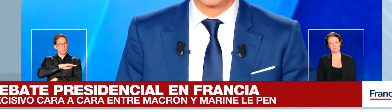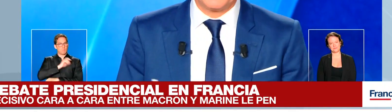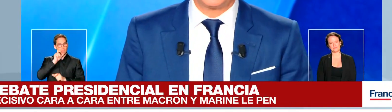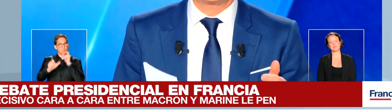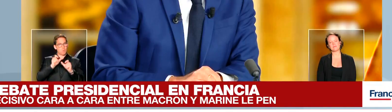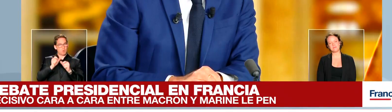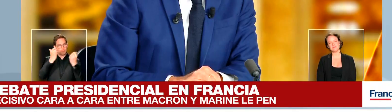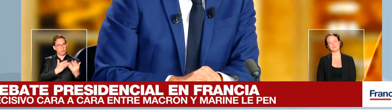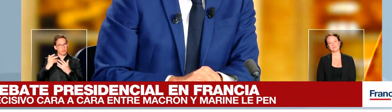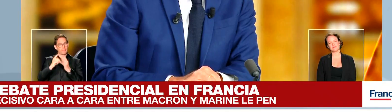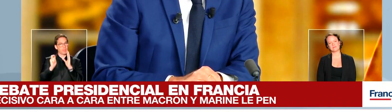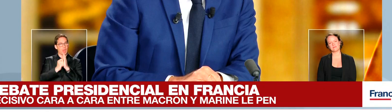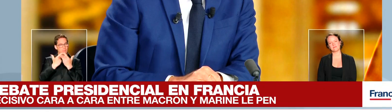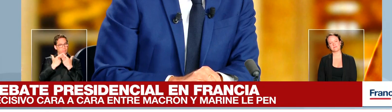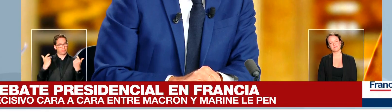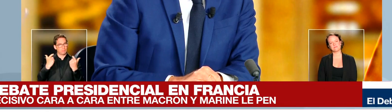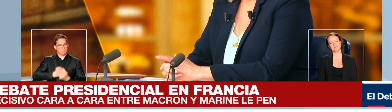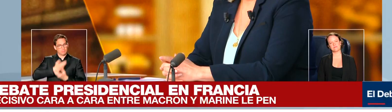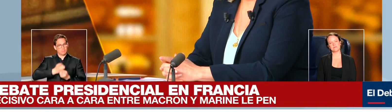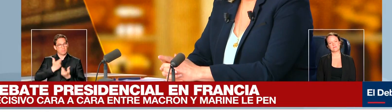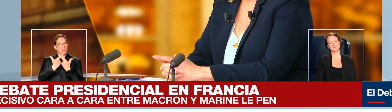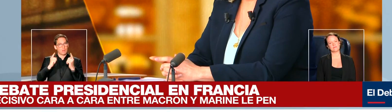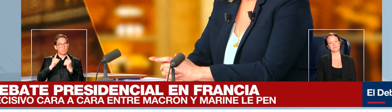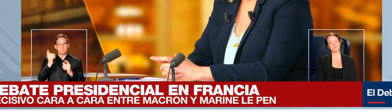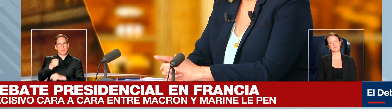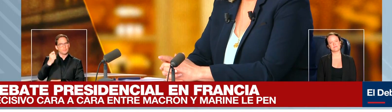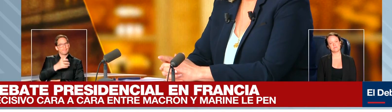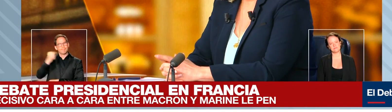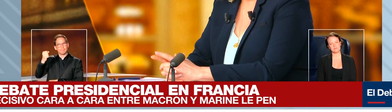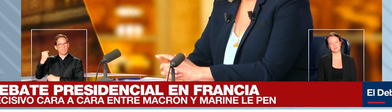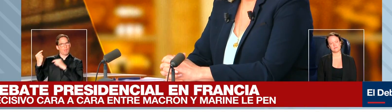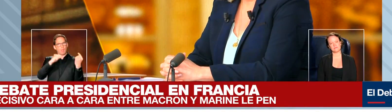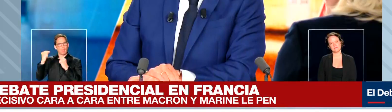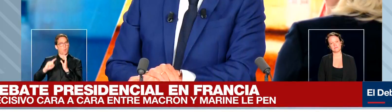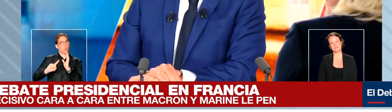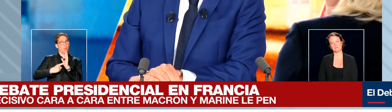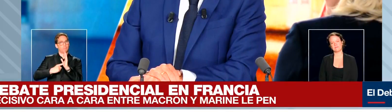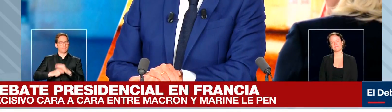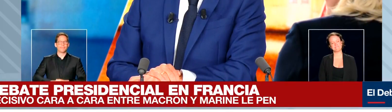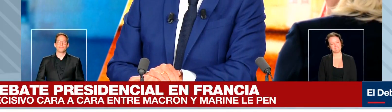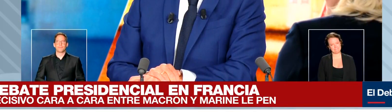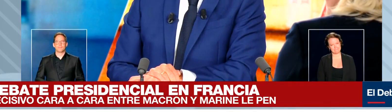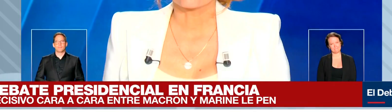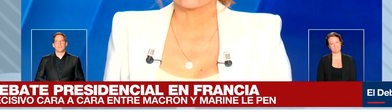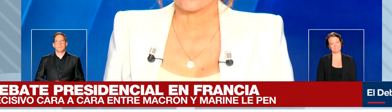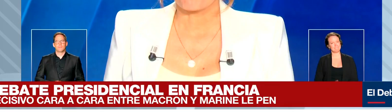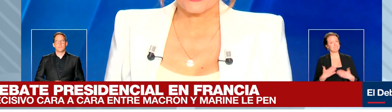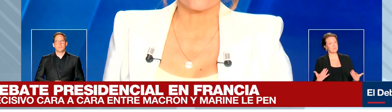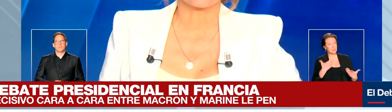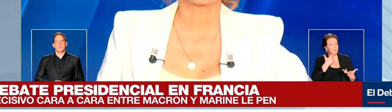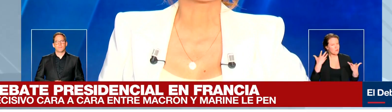está, es responsable de las fechas, de los números que entregue esta noche y su adversario tendrá, por supuesto, la posibilidad de contestar.